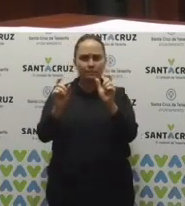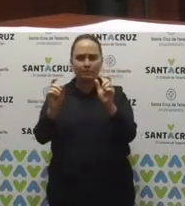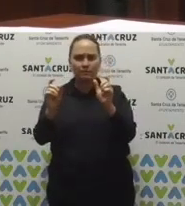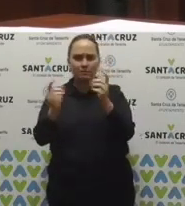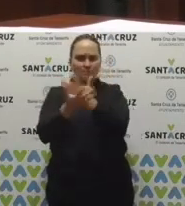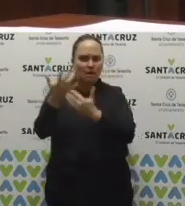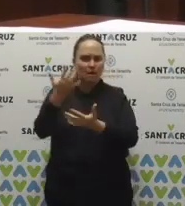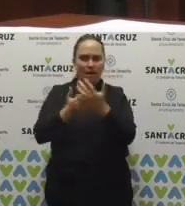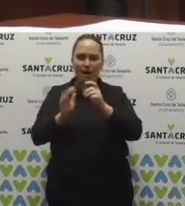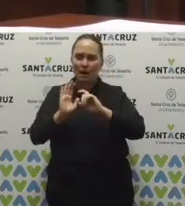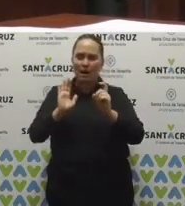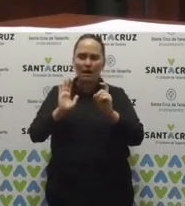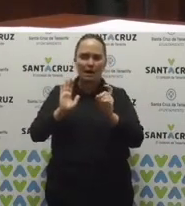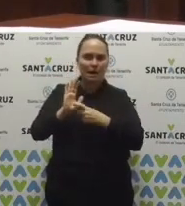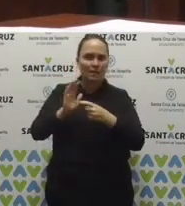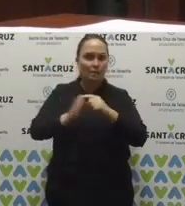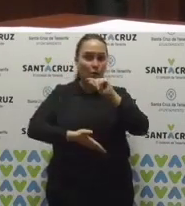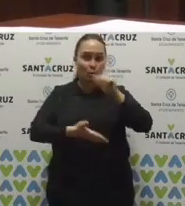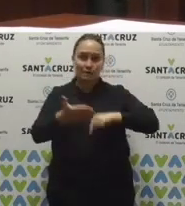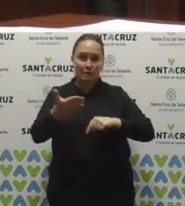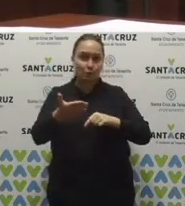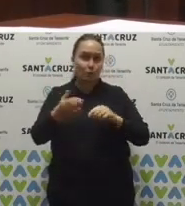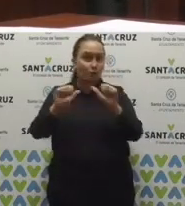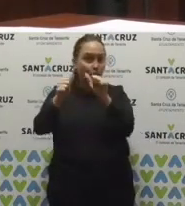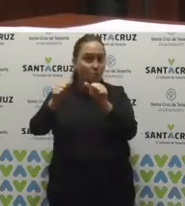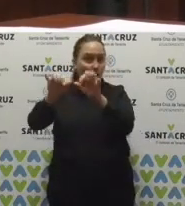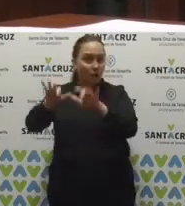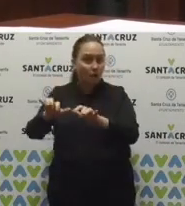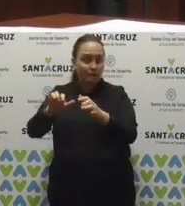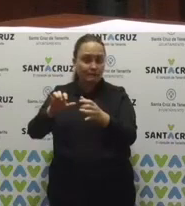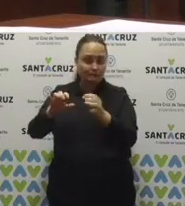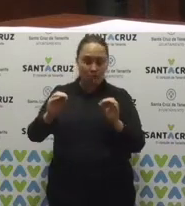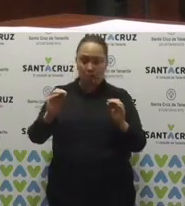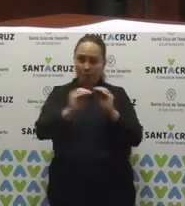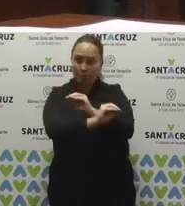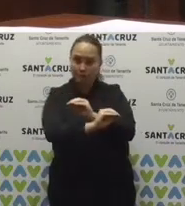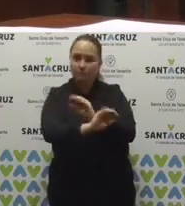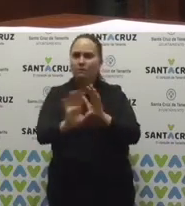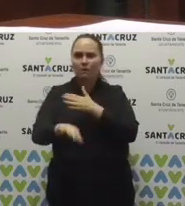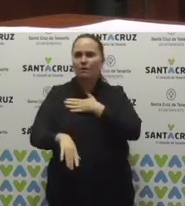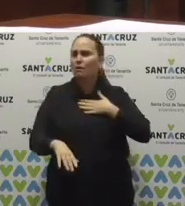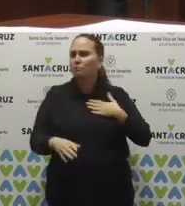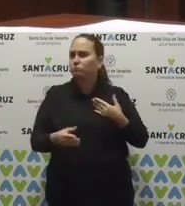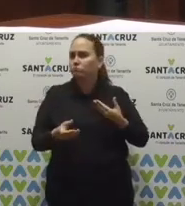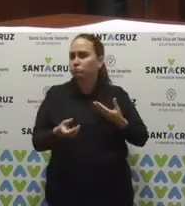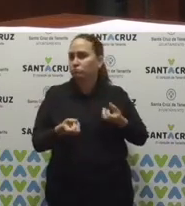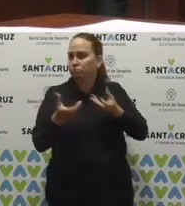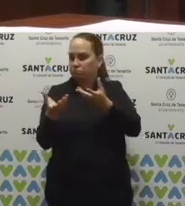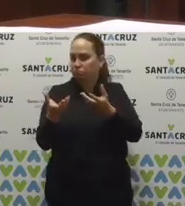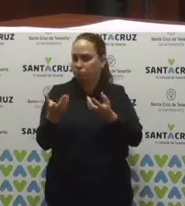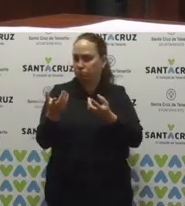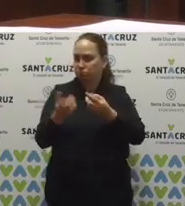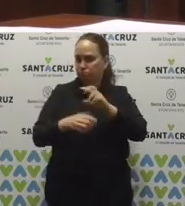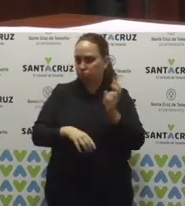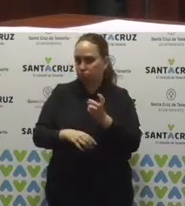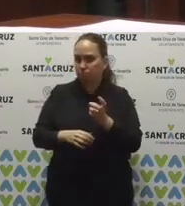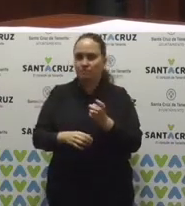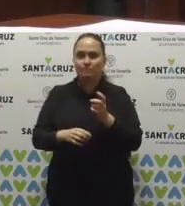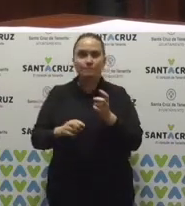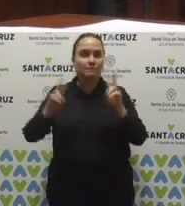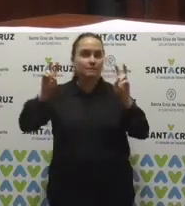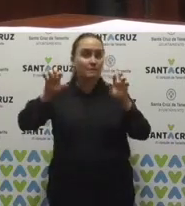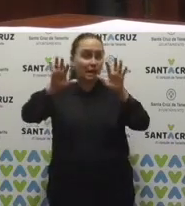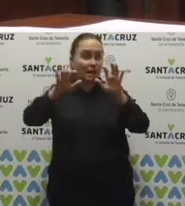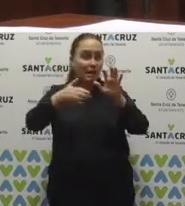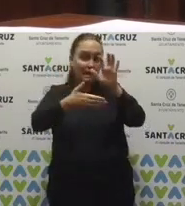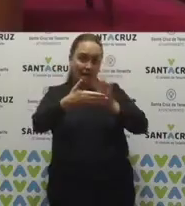ley de contratos tal y como está redactada y quiero hacer un par de apuntes de la redacción yo lo que